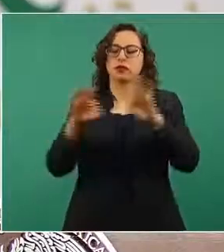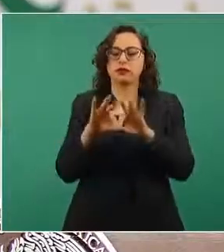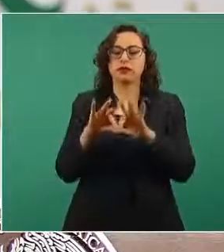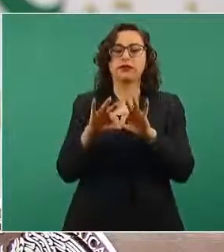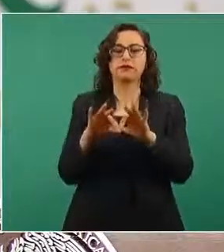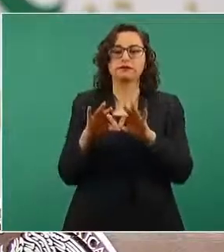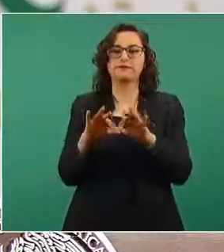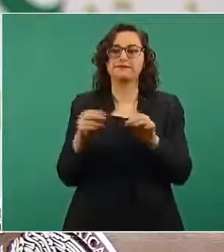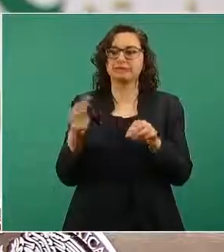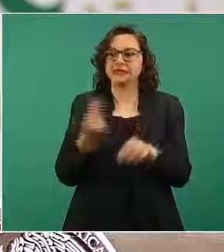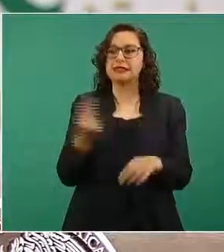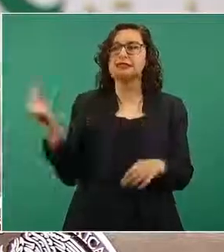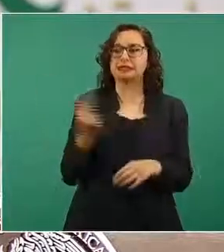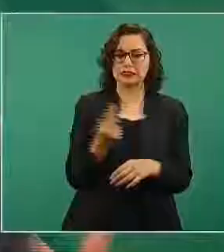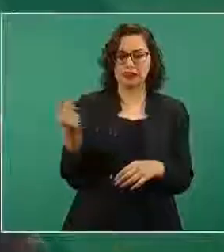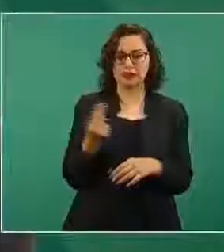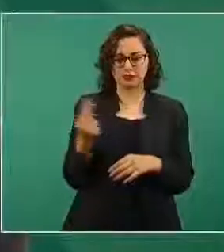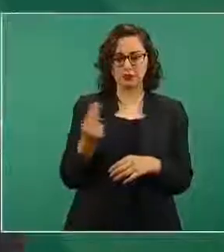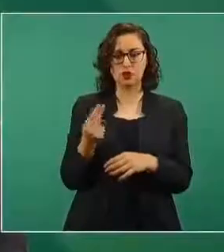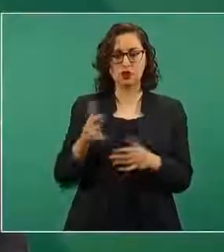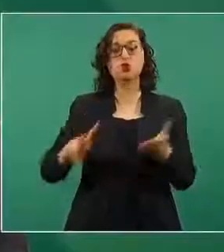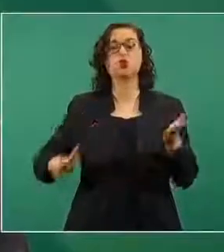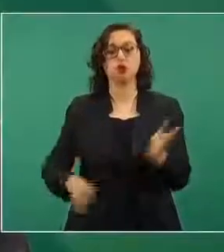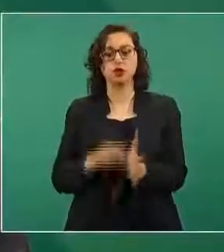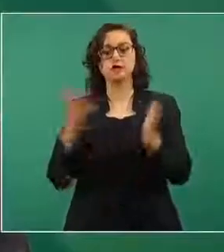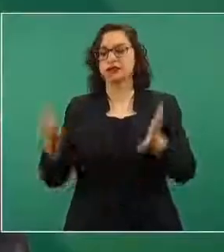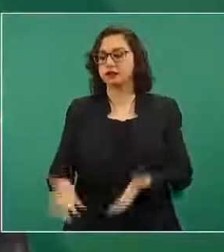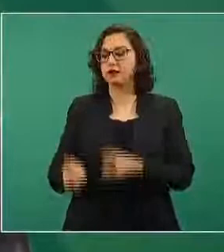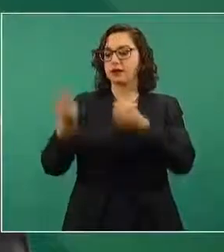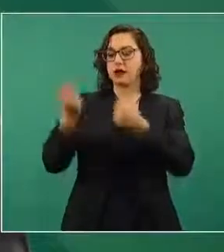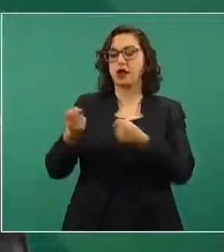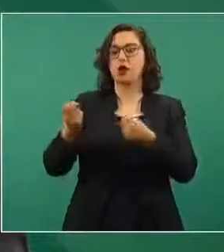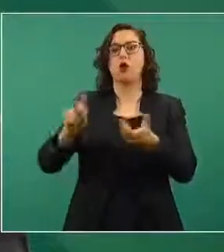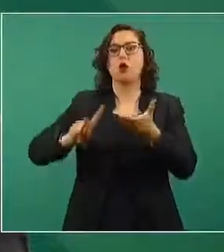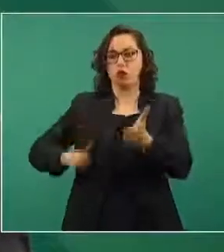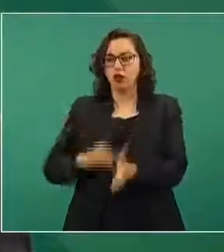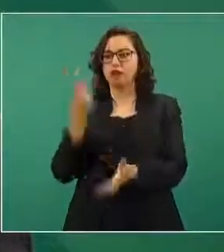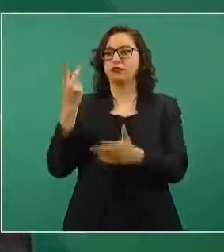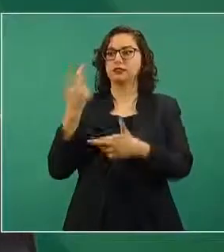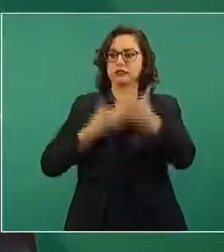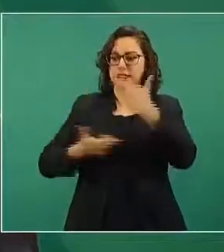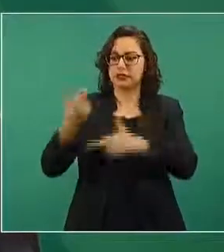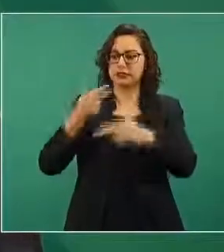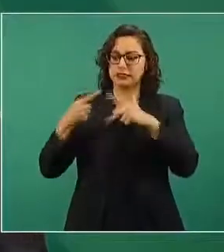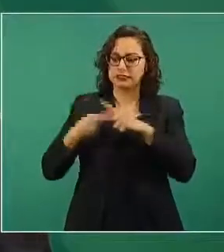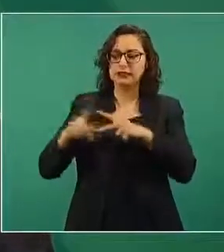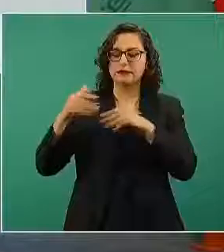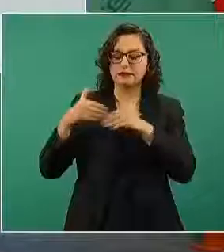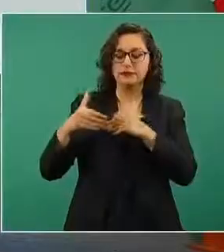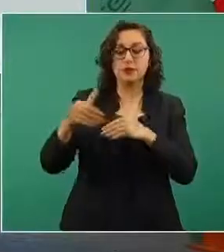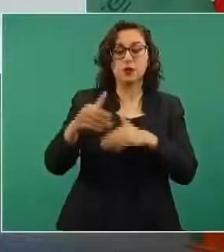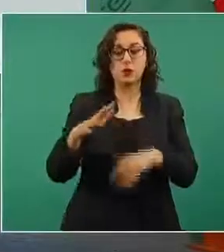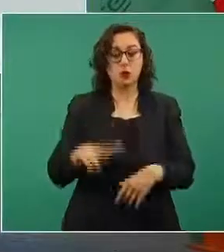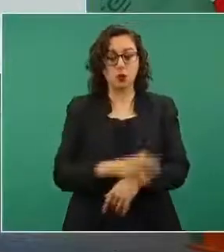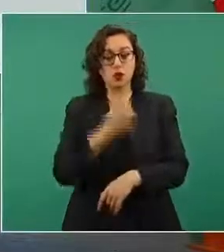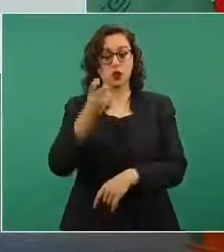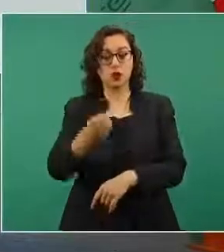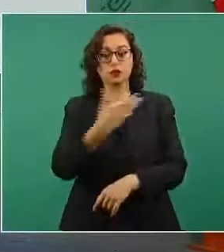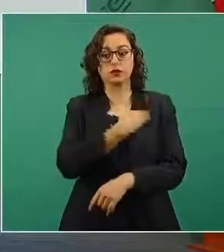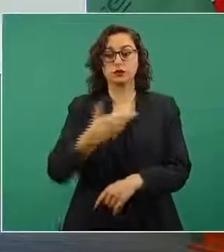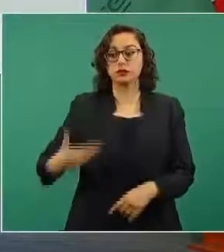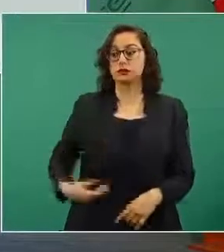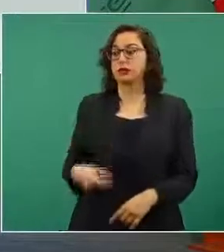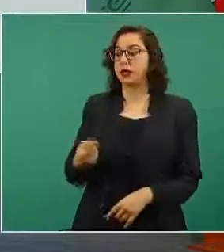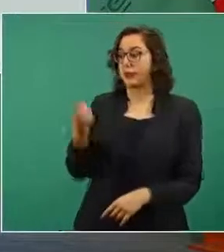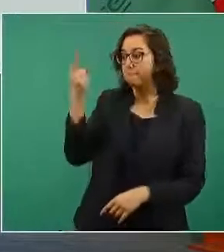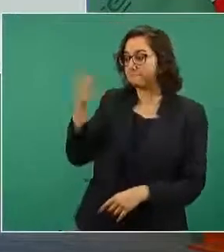también lograr que recobre su normalidad. De modo que el presidente nos ha instruido al sector